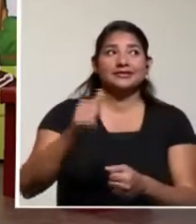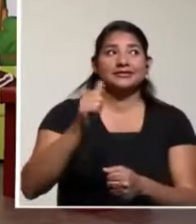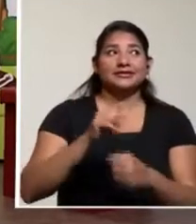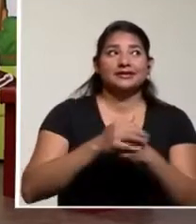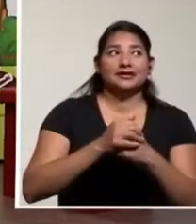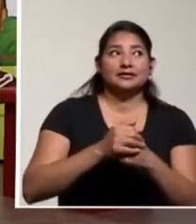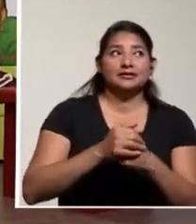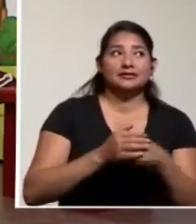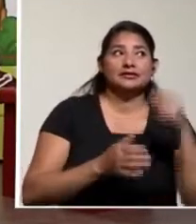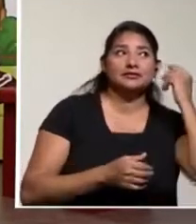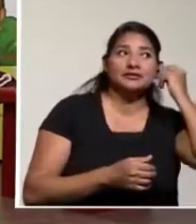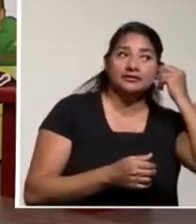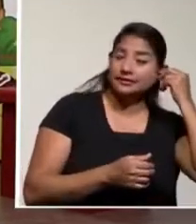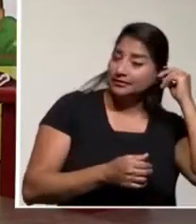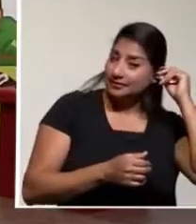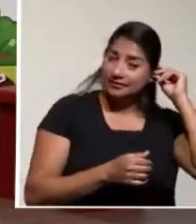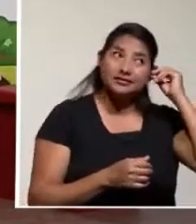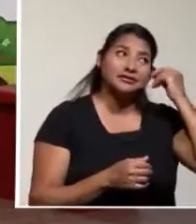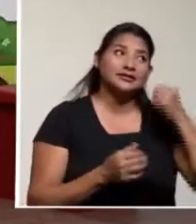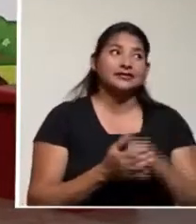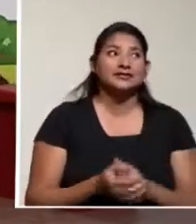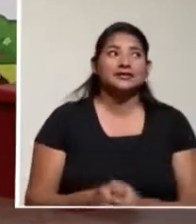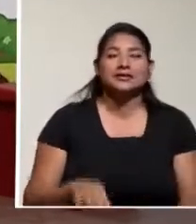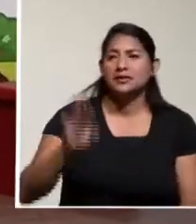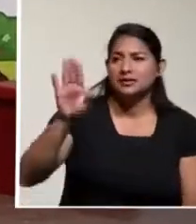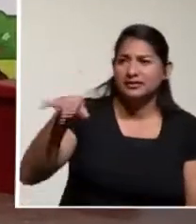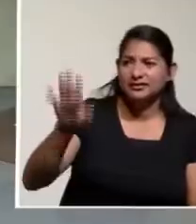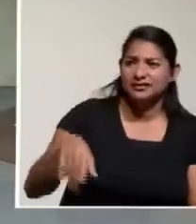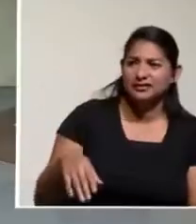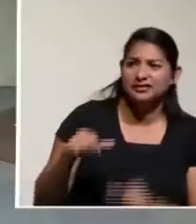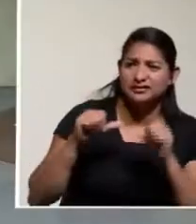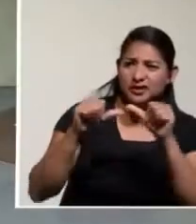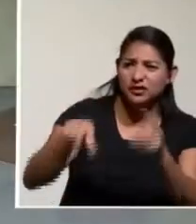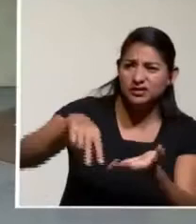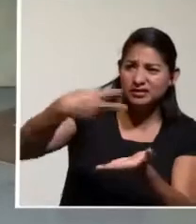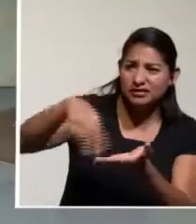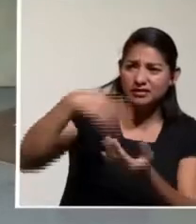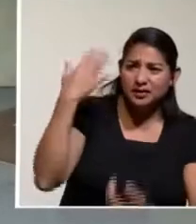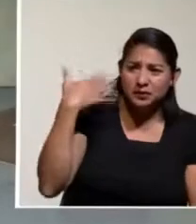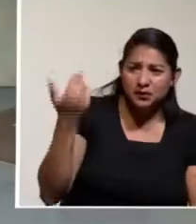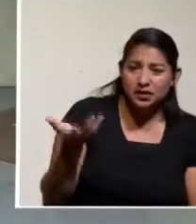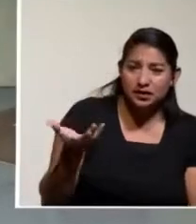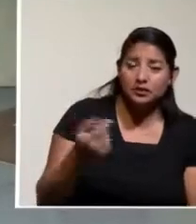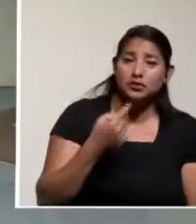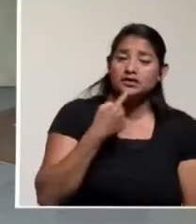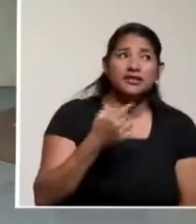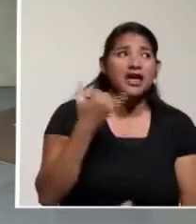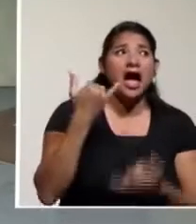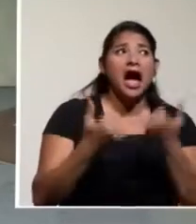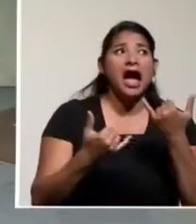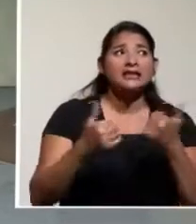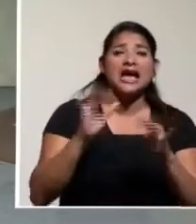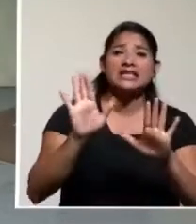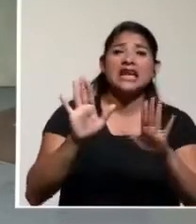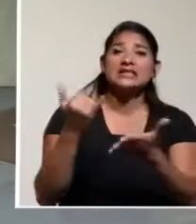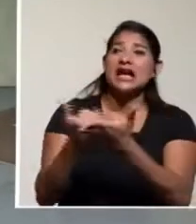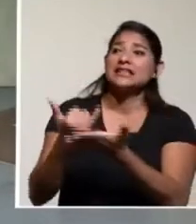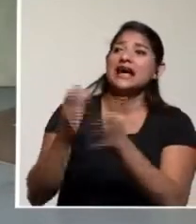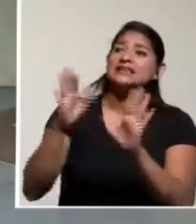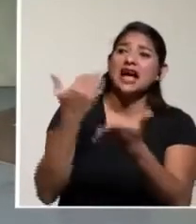¿Qué pasa? ¿Qué? ¿Por qué sigue bailando? Porque usted no dijo que...